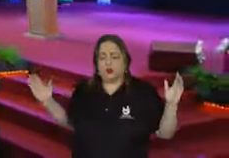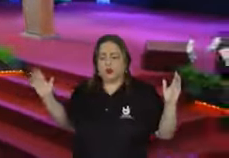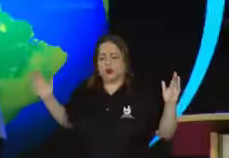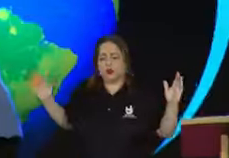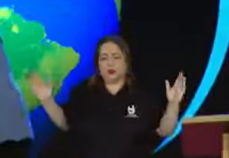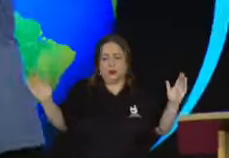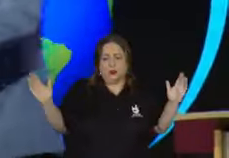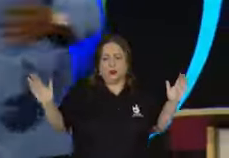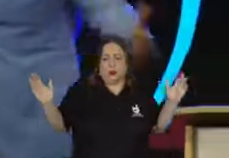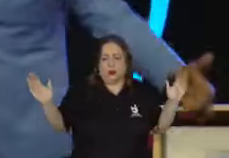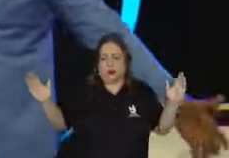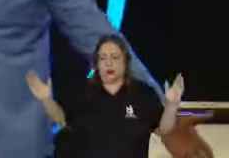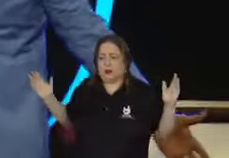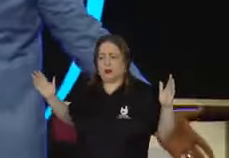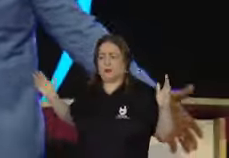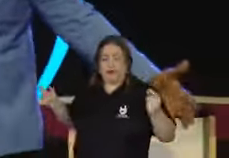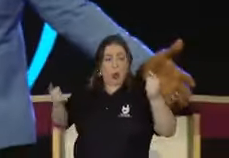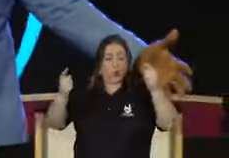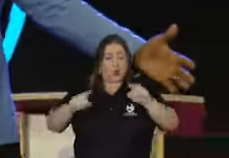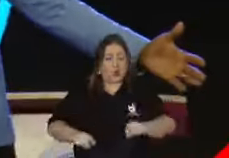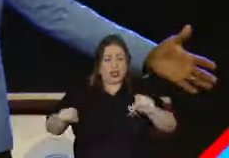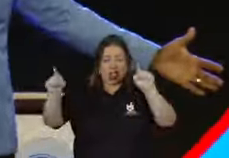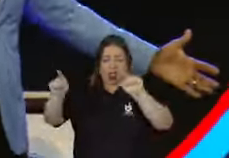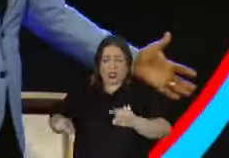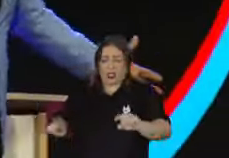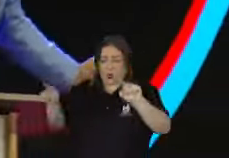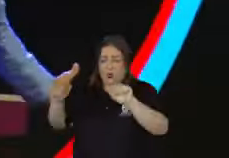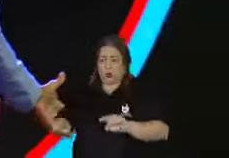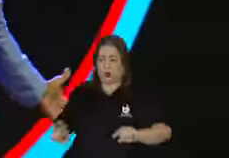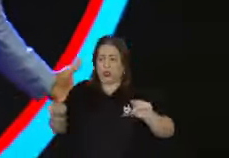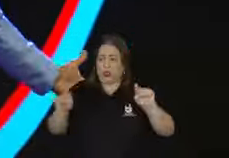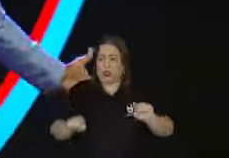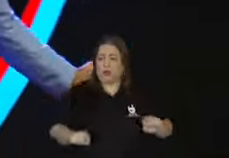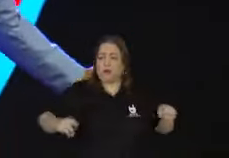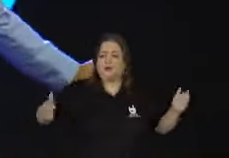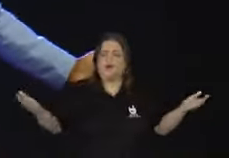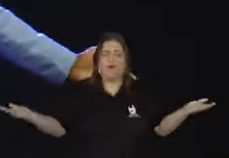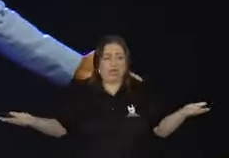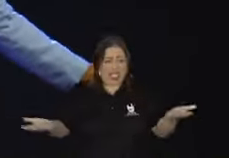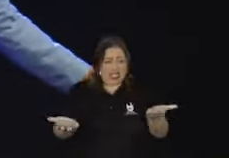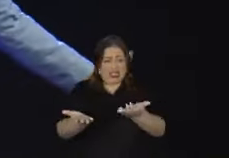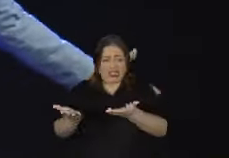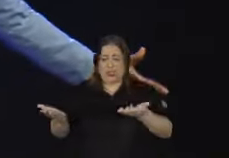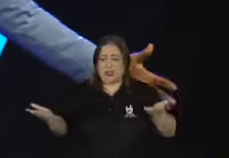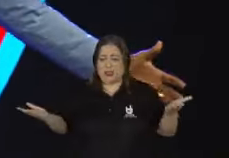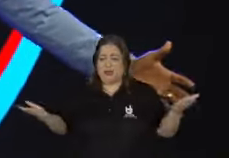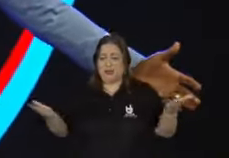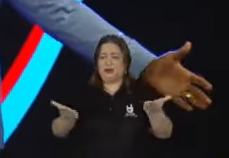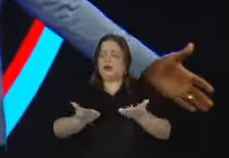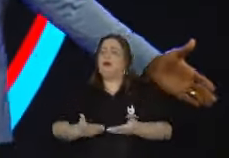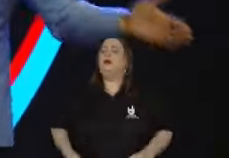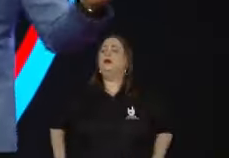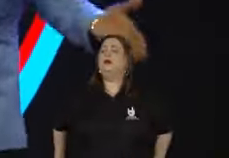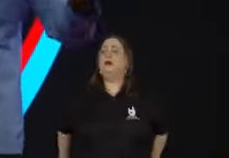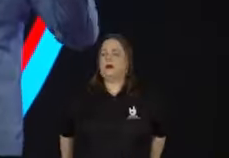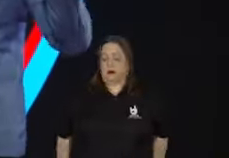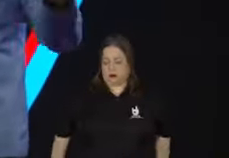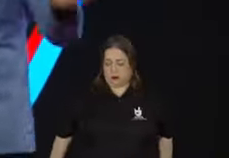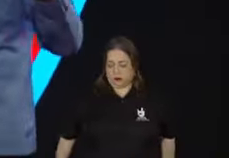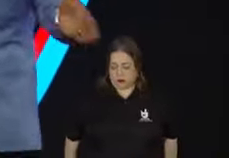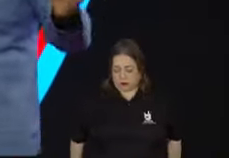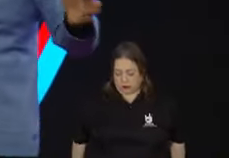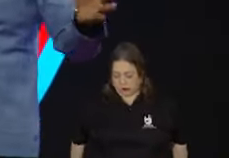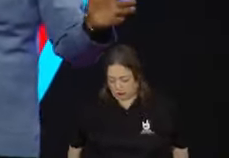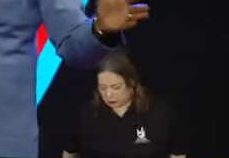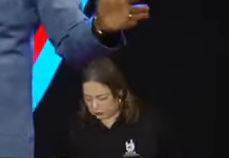de Dios, algo está sucediendo en este lugar, algo de Dios está sucediendo en este lugar, algo Dios